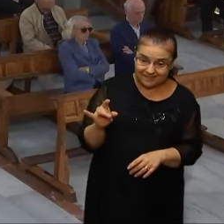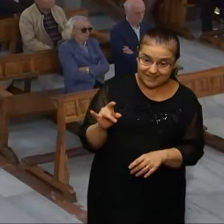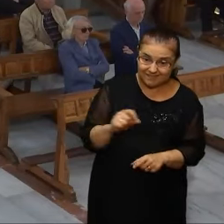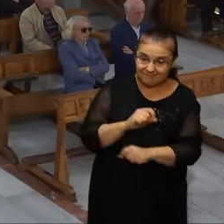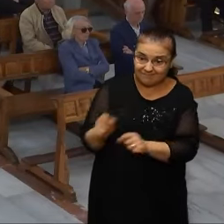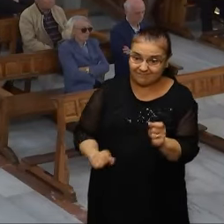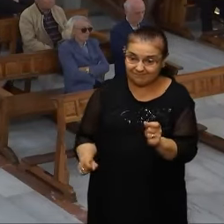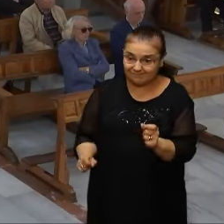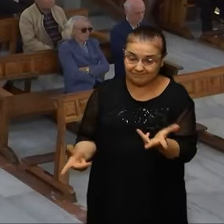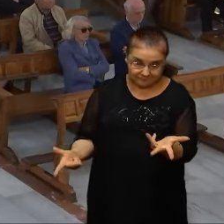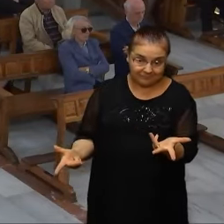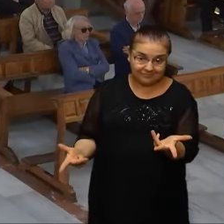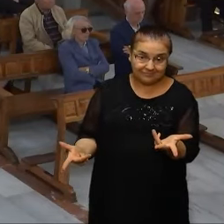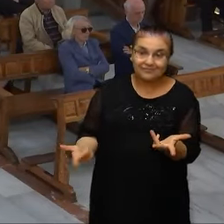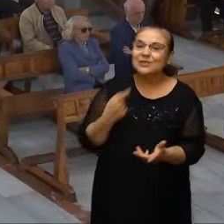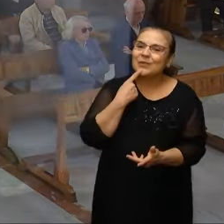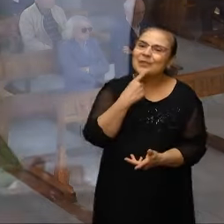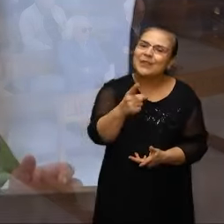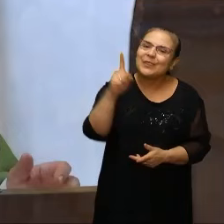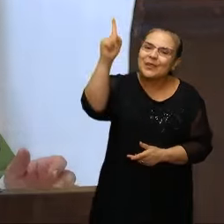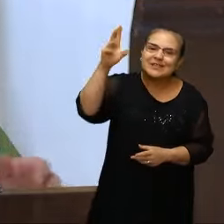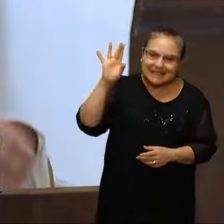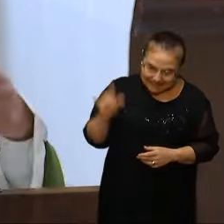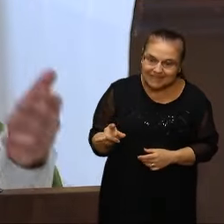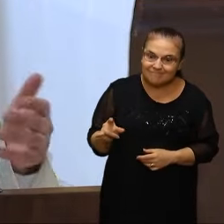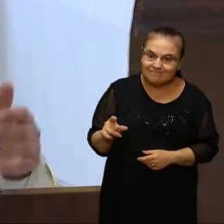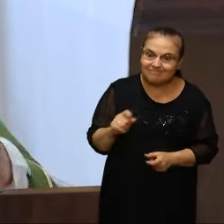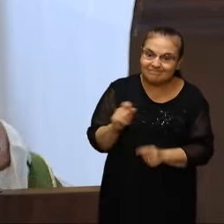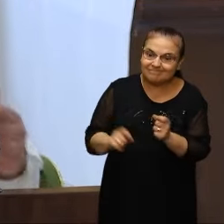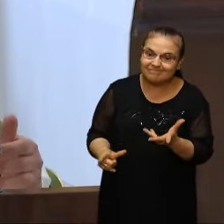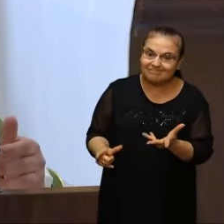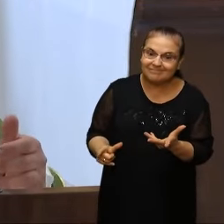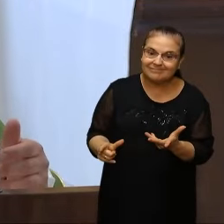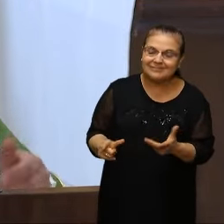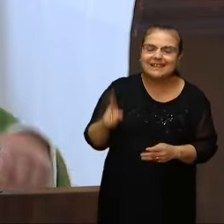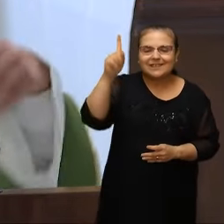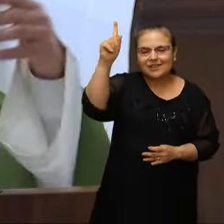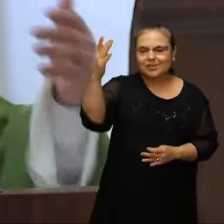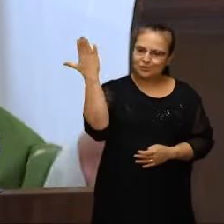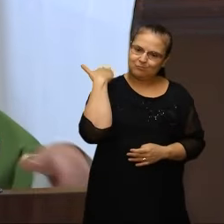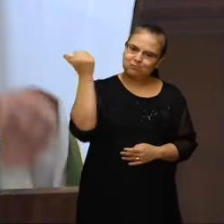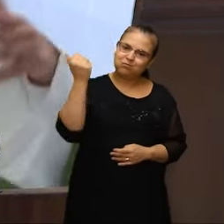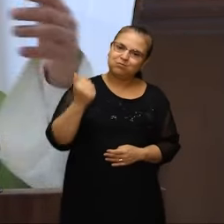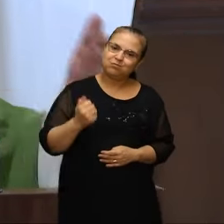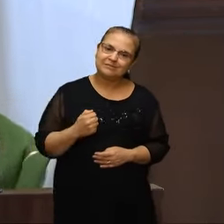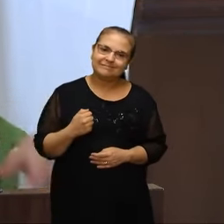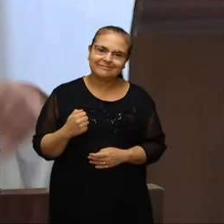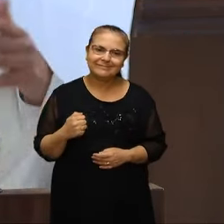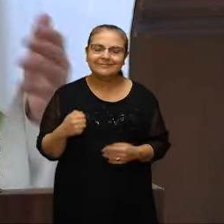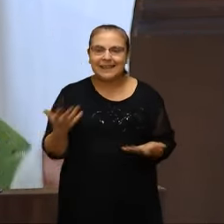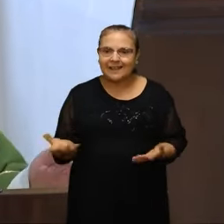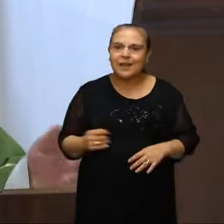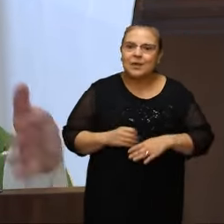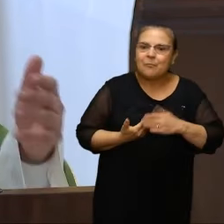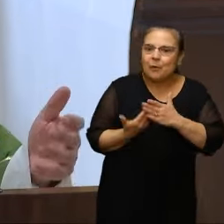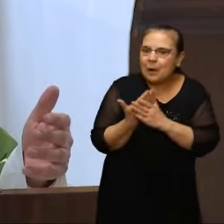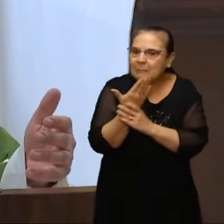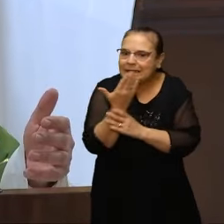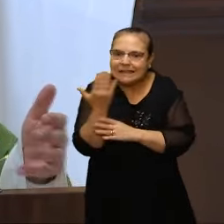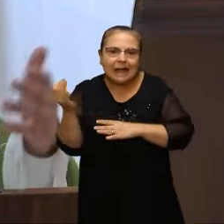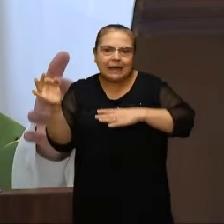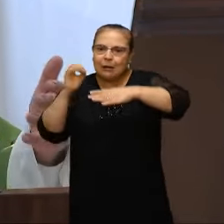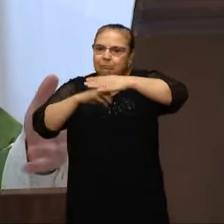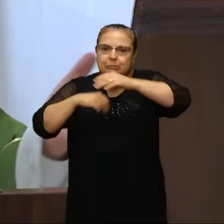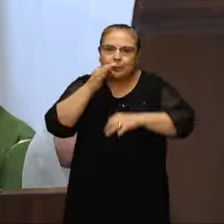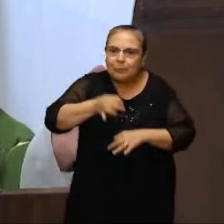dispuesto a decirle a Dios que sí? Fíjate, Dios va llamando, como vemos en esa parábola, al amanecer, al atardecer, por la tarde, al